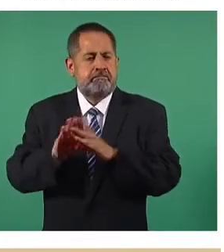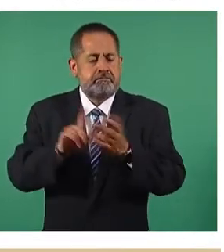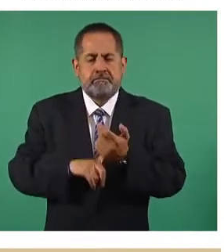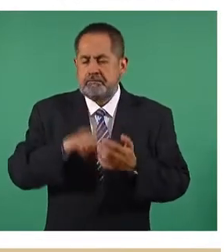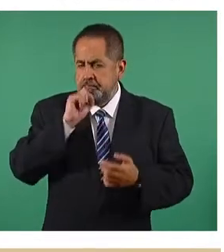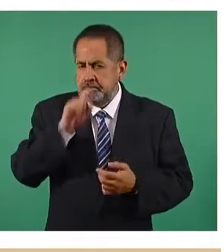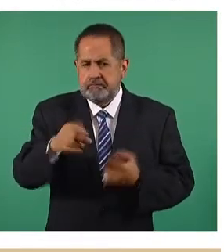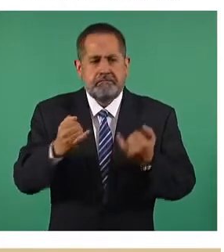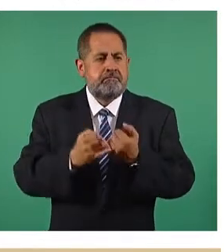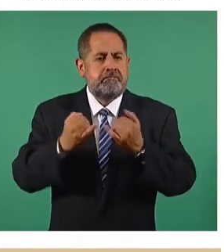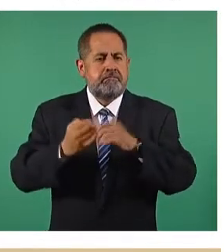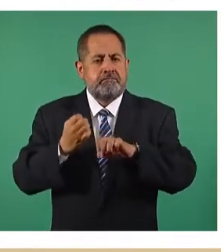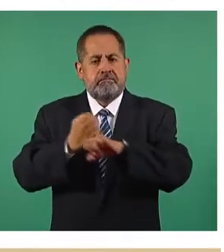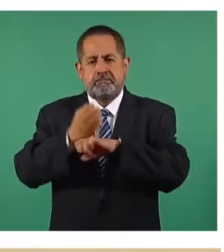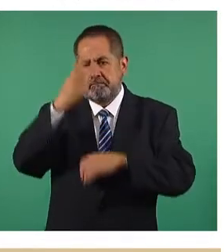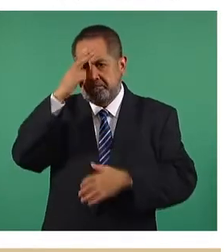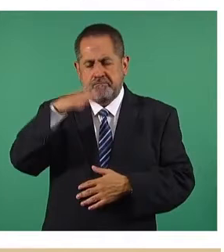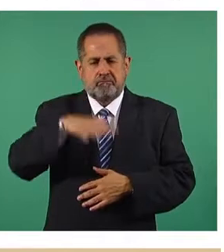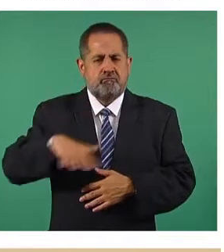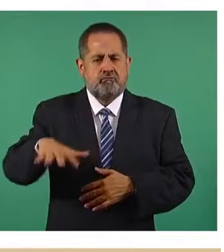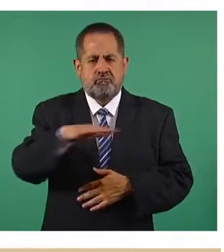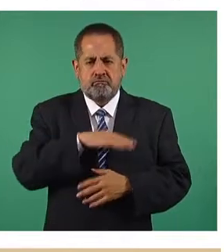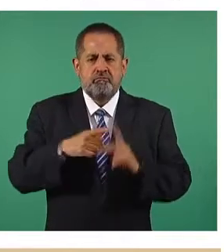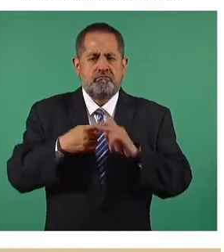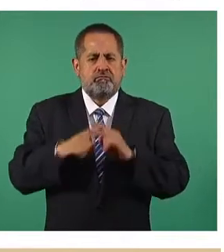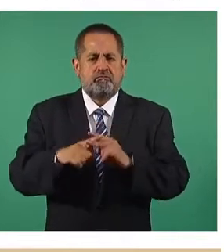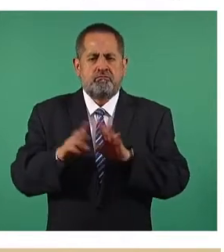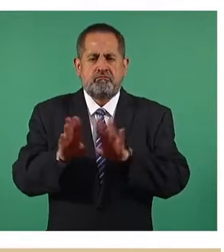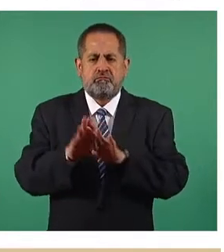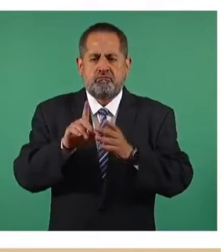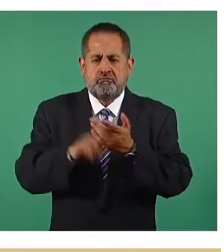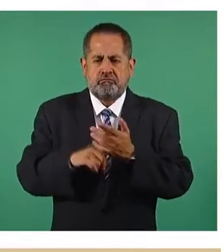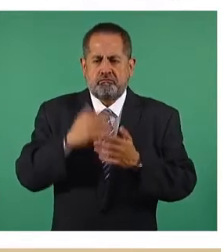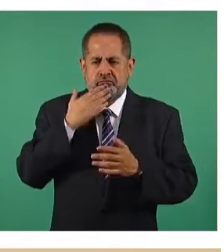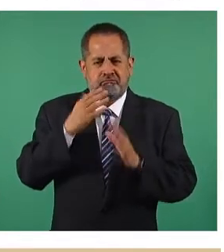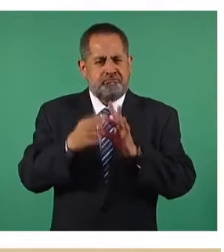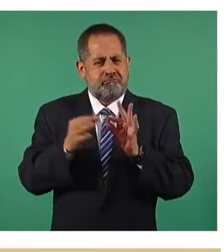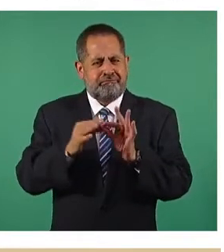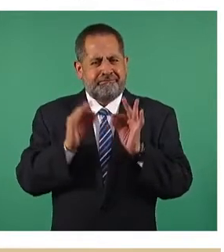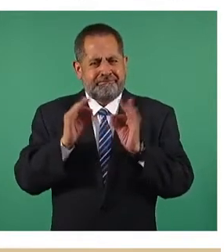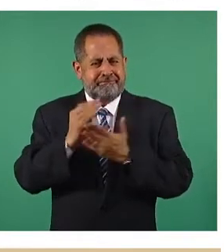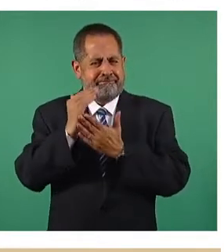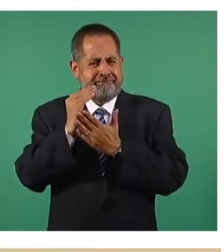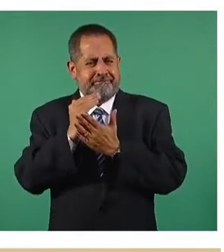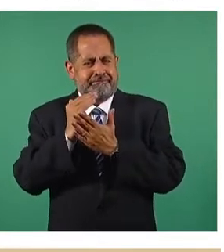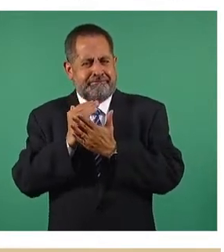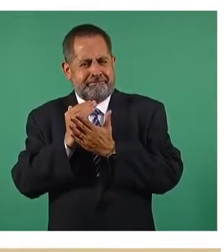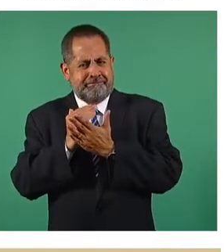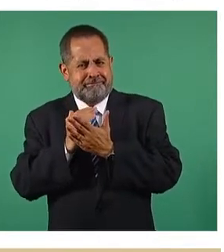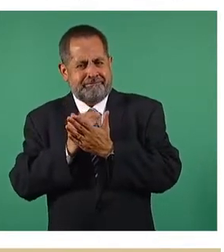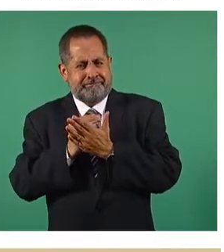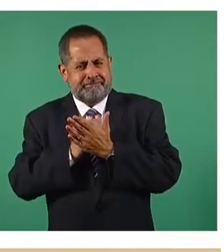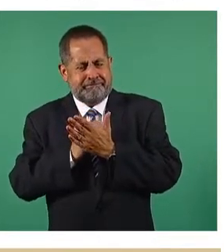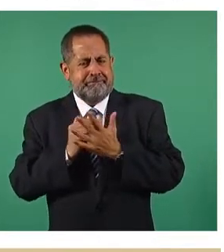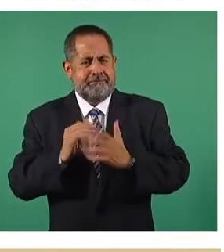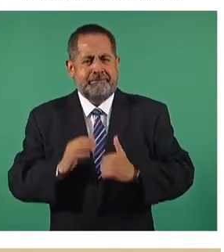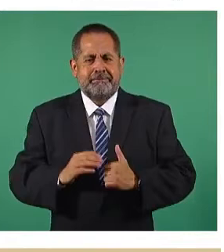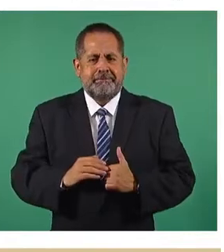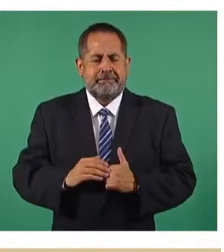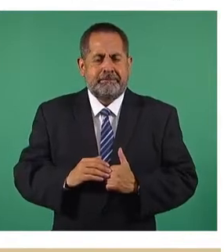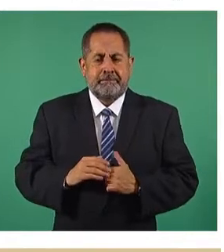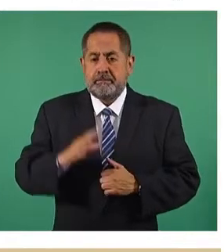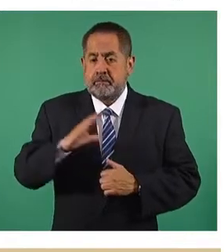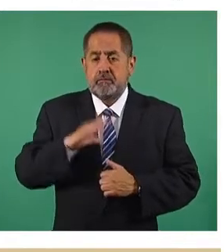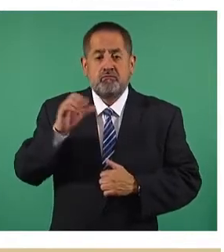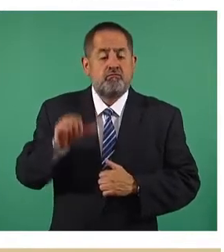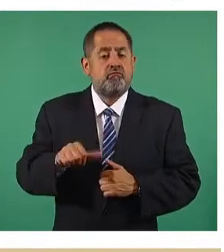de México, en el Valle de México, empieza a mostrar reducción de la ocupación hospitalaria. Otros indicadores relacionados